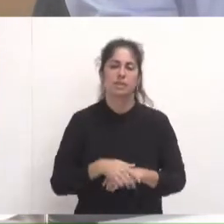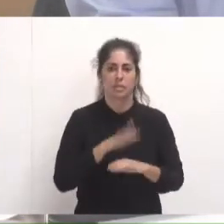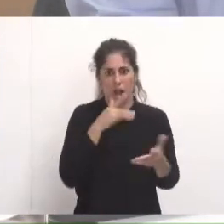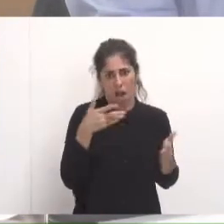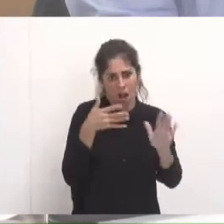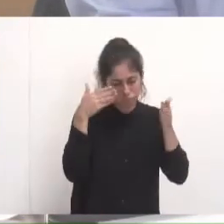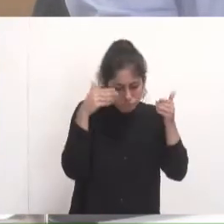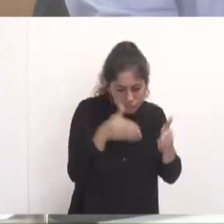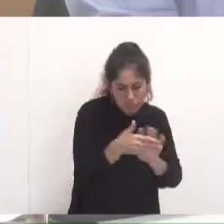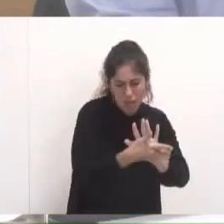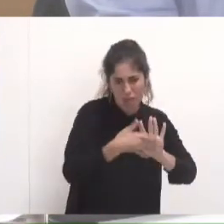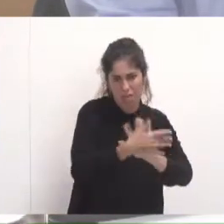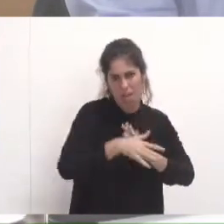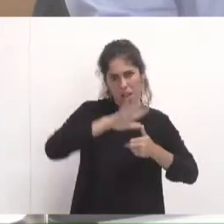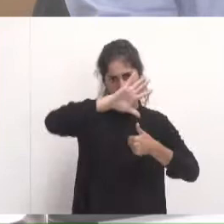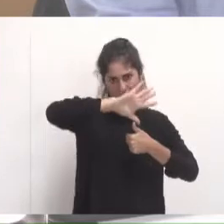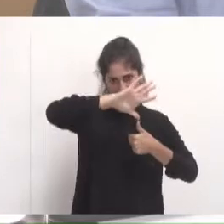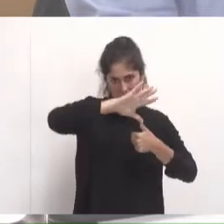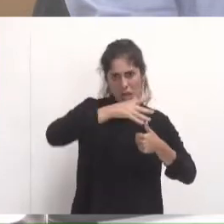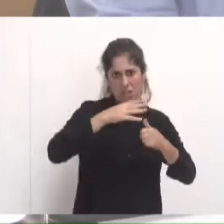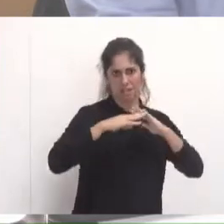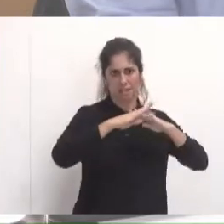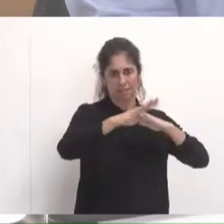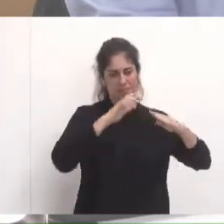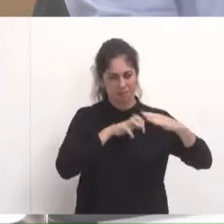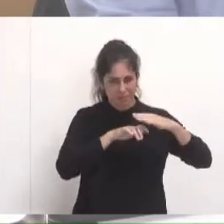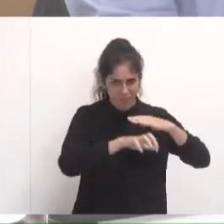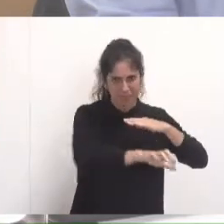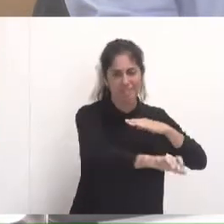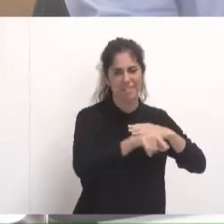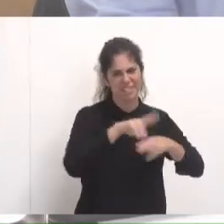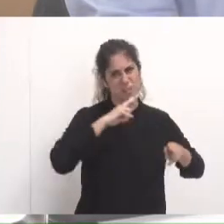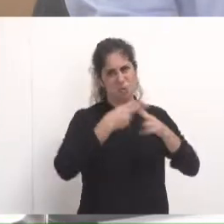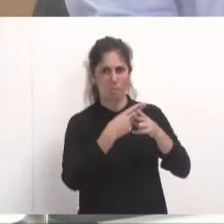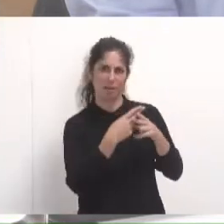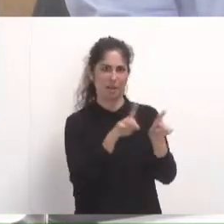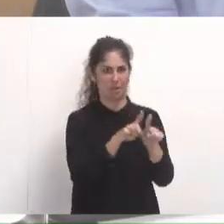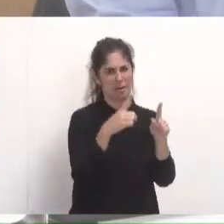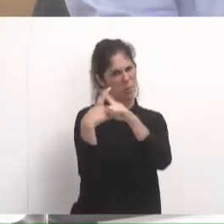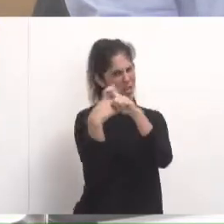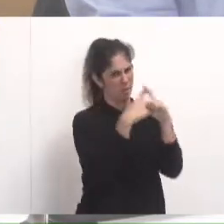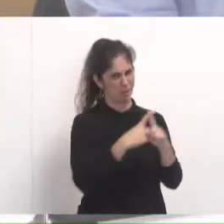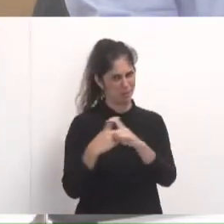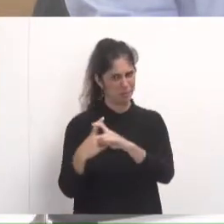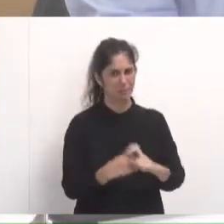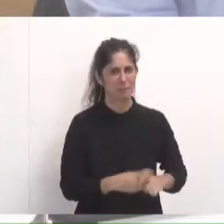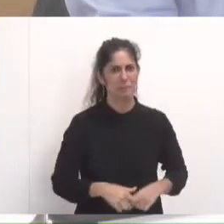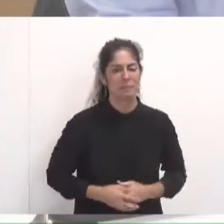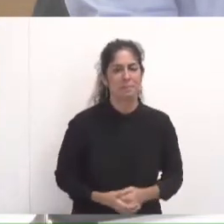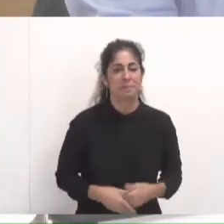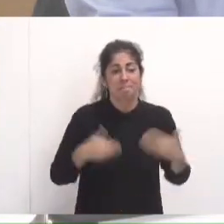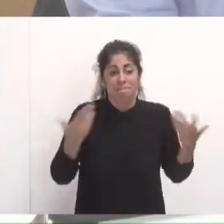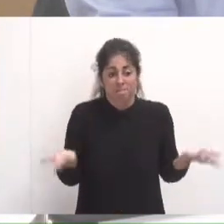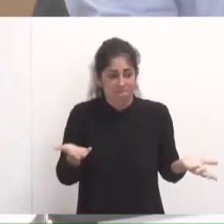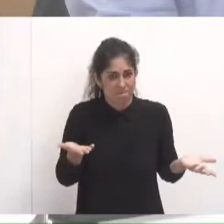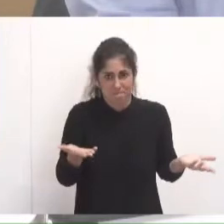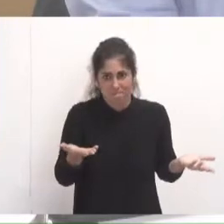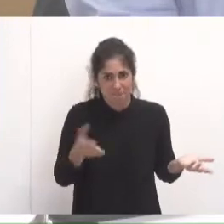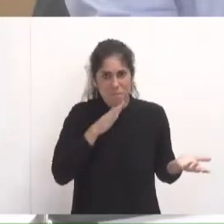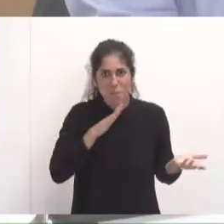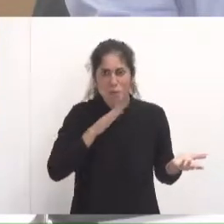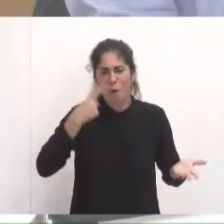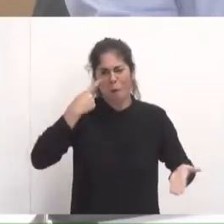con respecto a la americana, ¿no? A la del nombre un poco difícil de determinar, ¿no? Por tanto, no hay razones concluyentes. Por